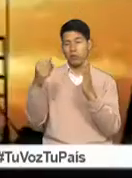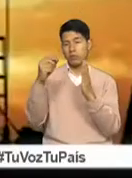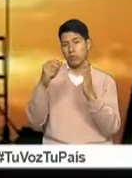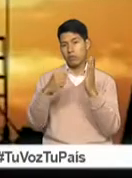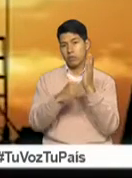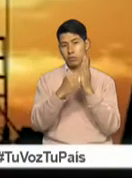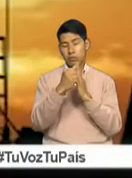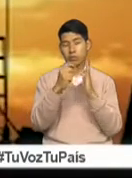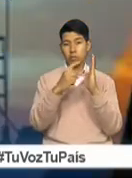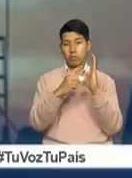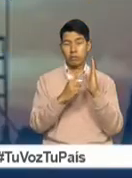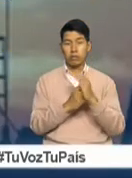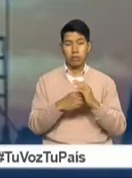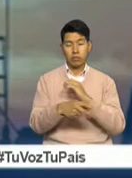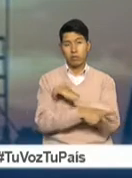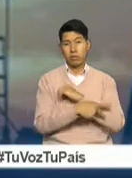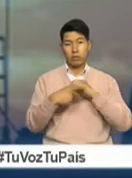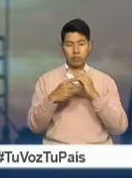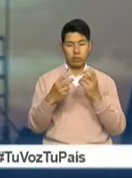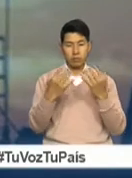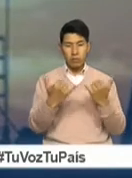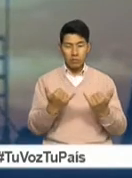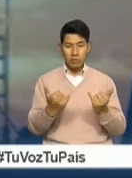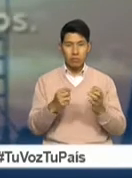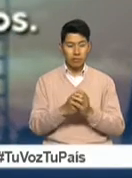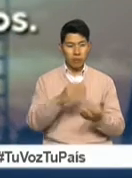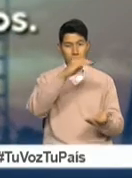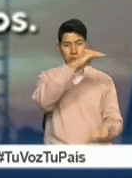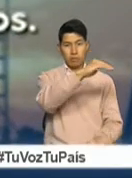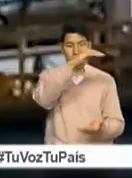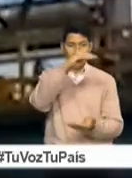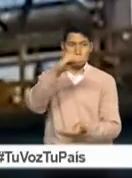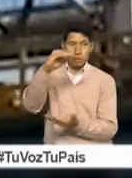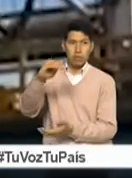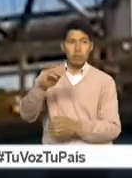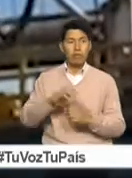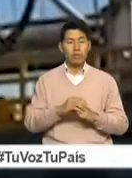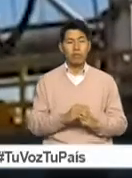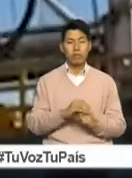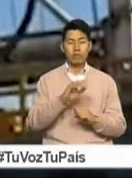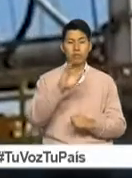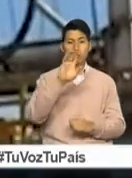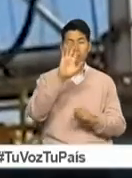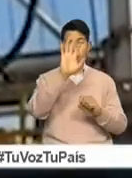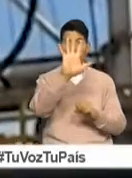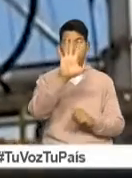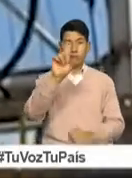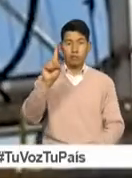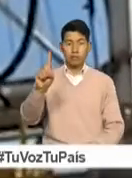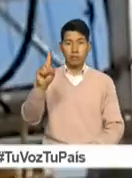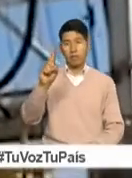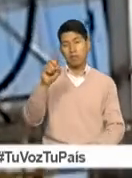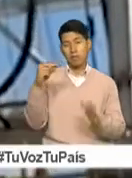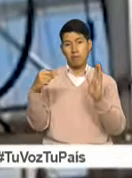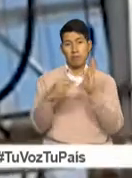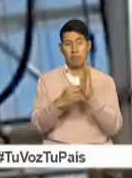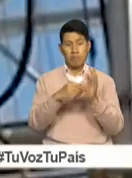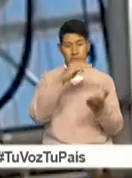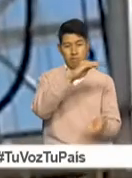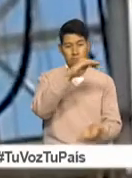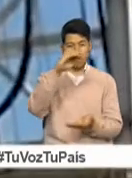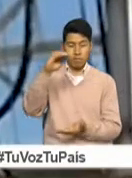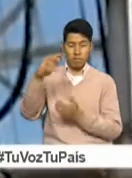tiputini bordea hoy por hoy los 51 mil barriles diarios de crudo para los trabajos petroleros en esta zona de la amazonía